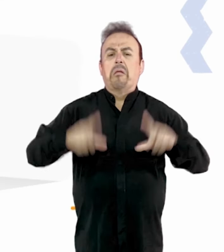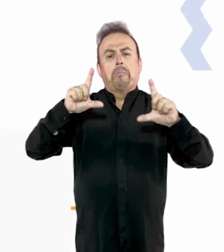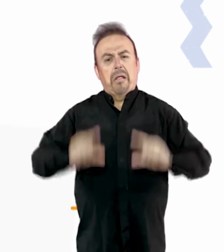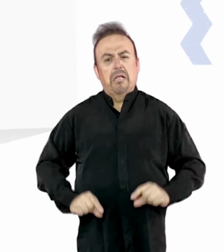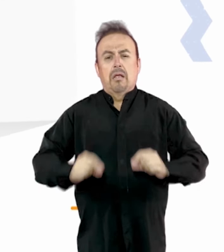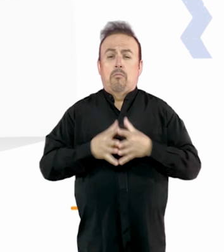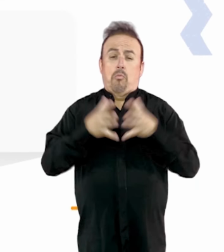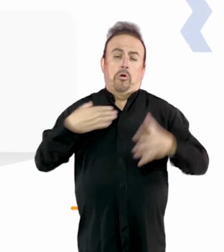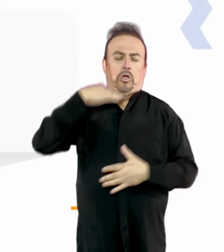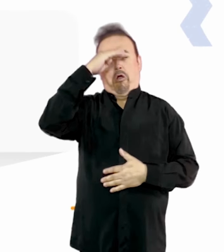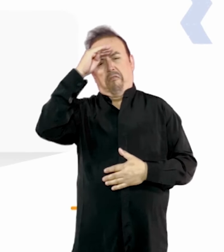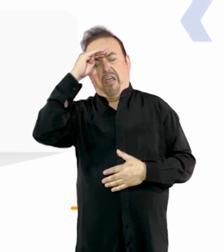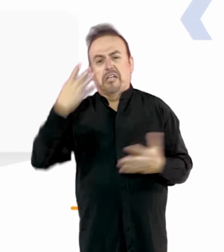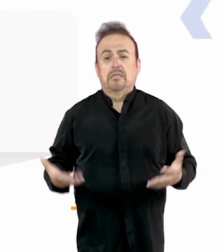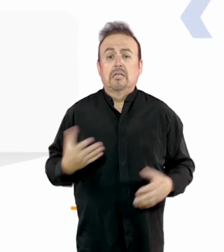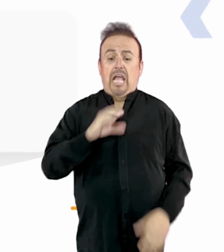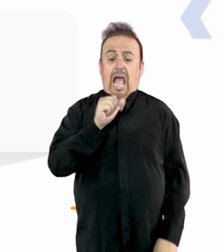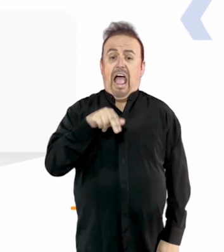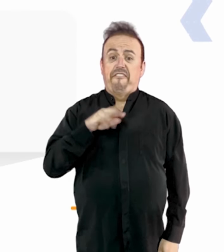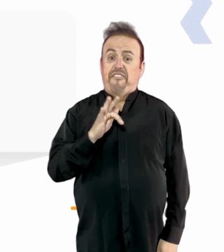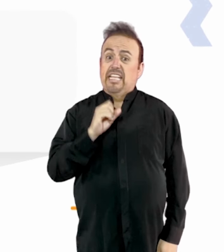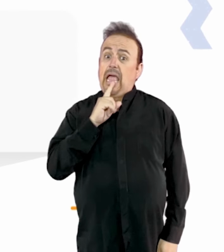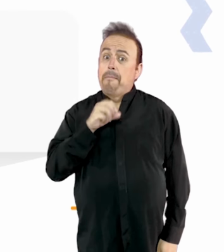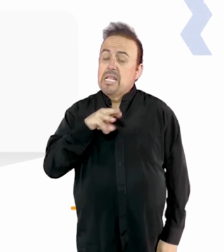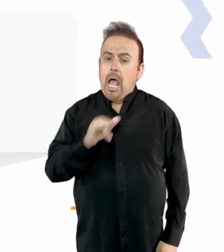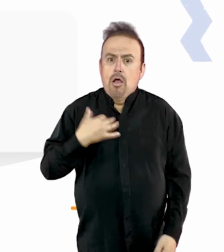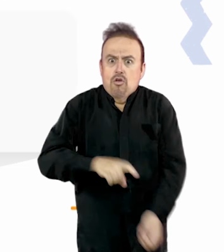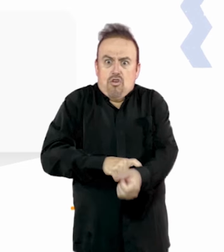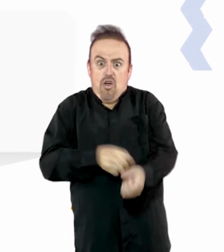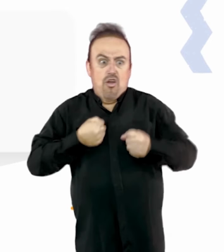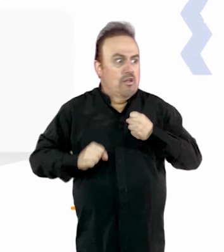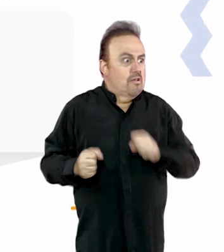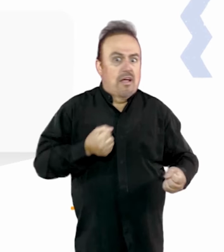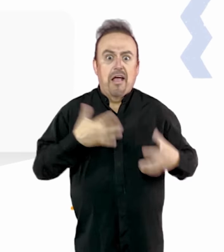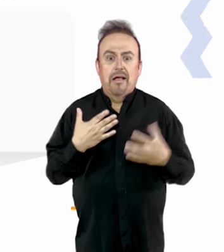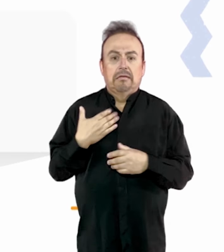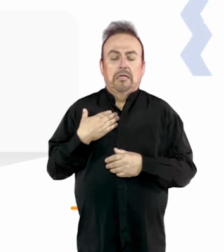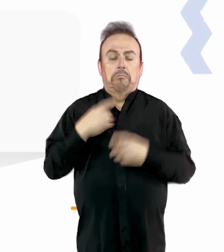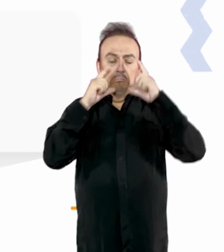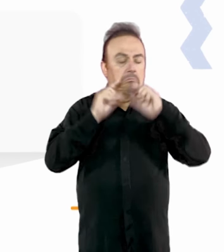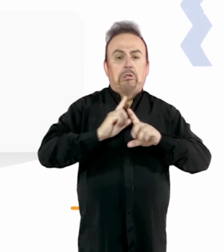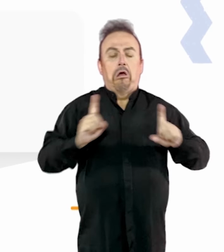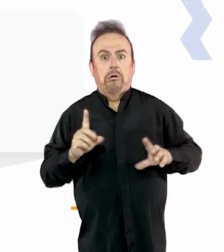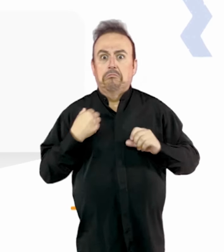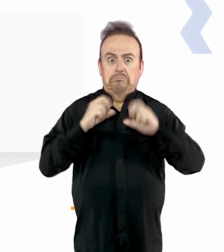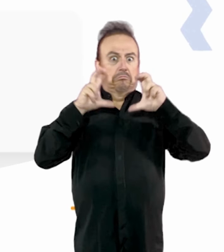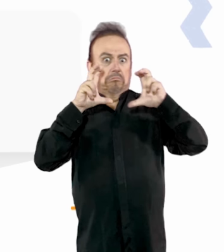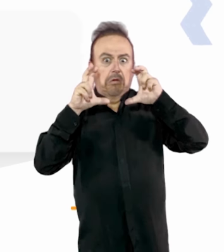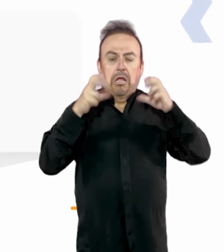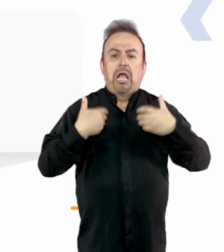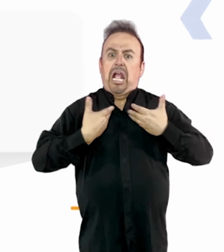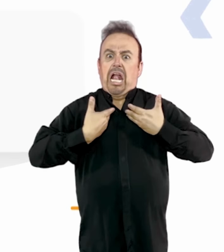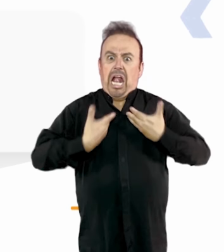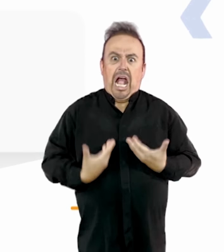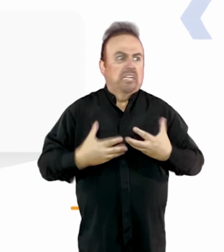produce exceso de confianza. Las anfetaminas producen euforia, excitación, retraso del sueño, agotamiento y